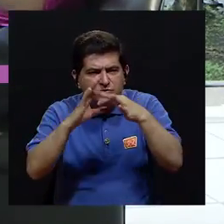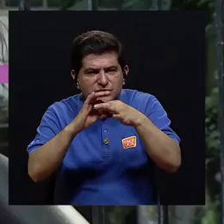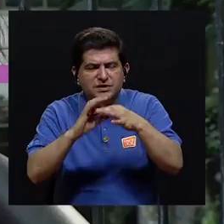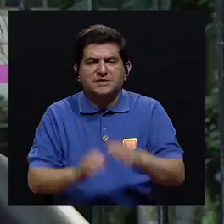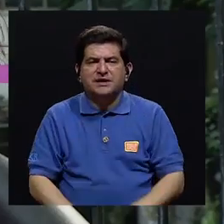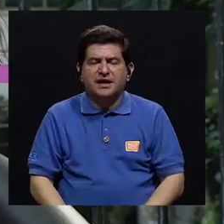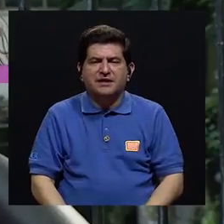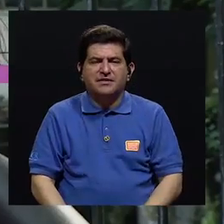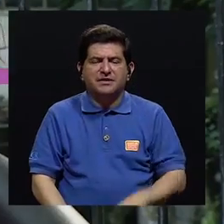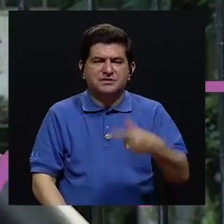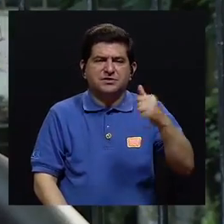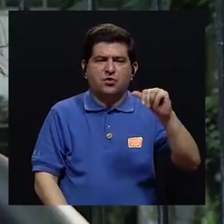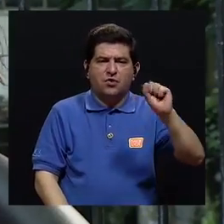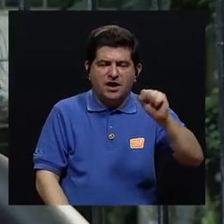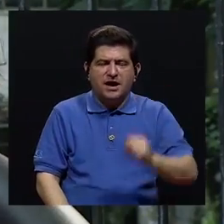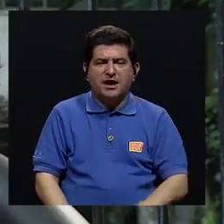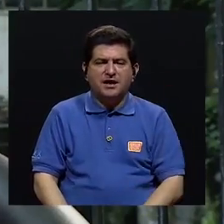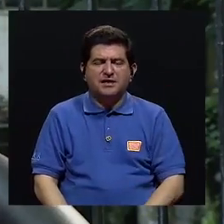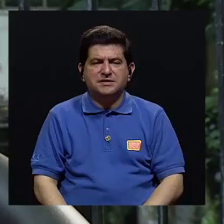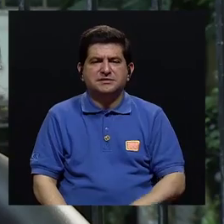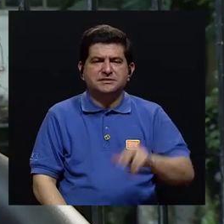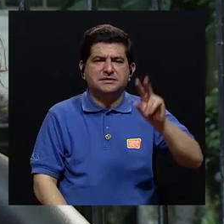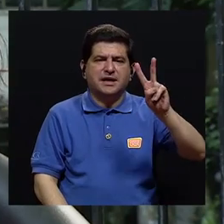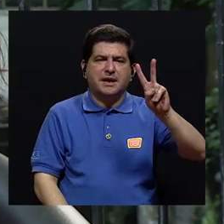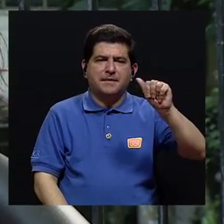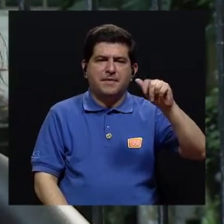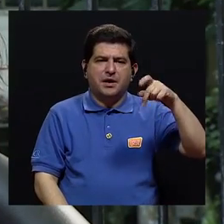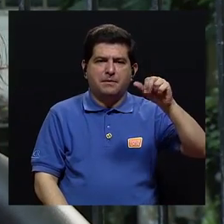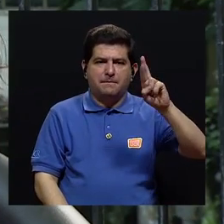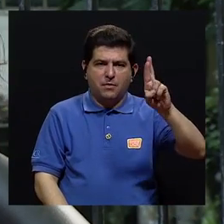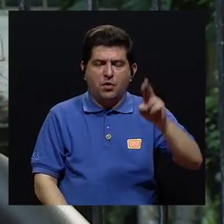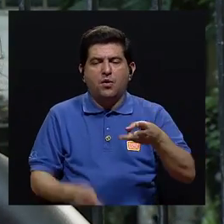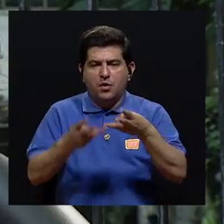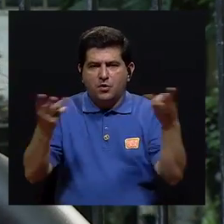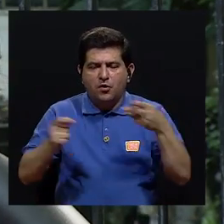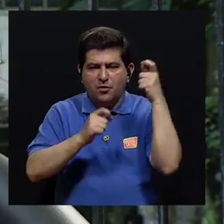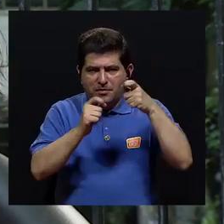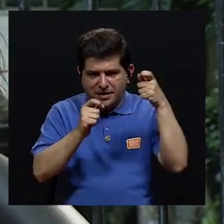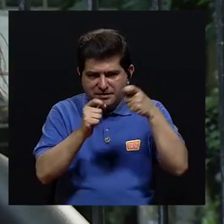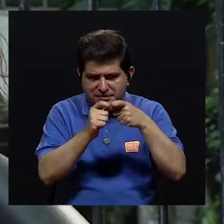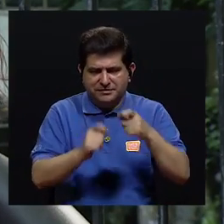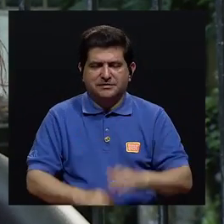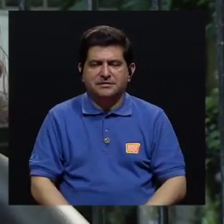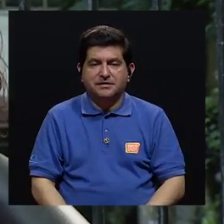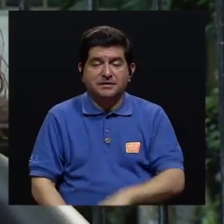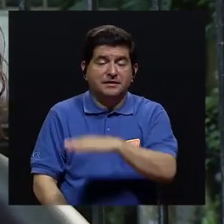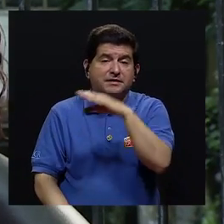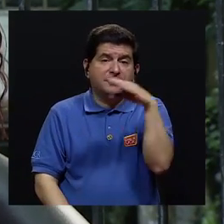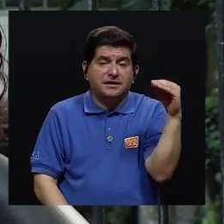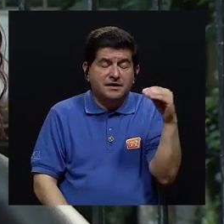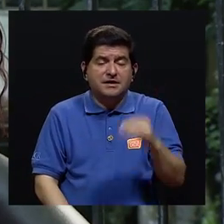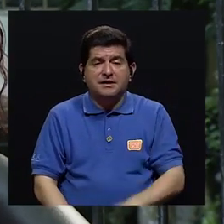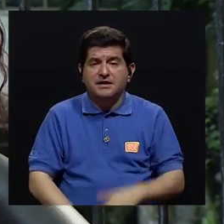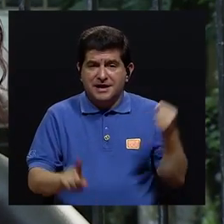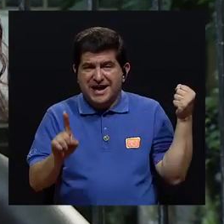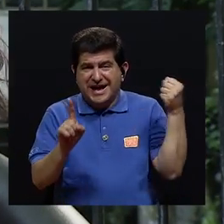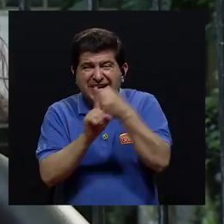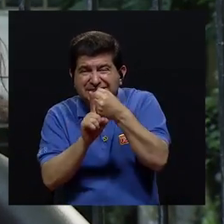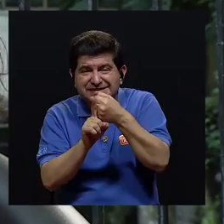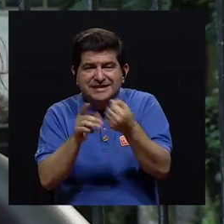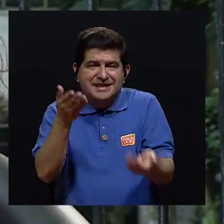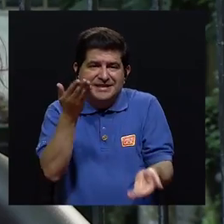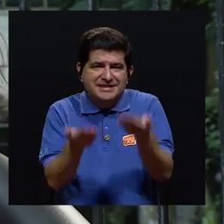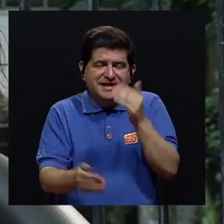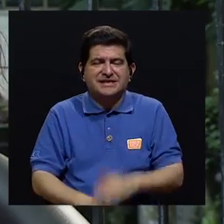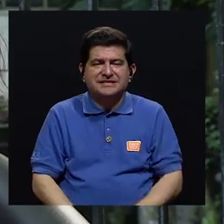agentes, gases, vapores, materia particulada. Y la parte de accidente como